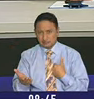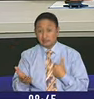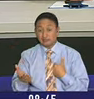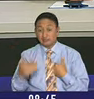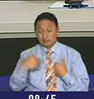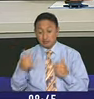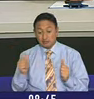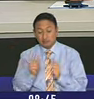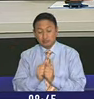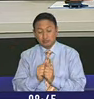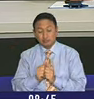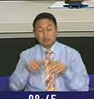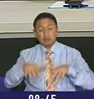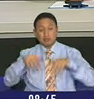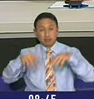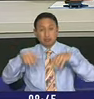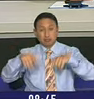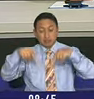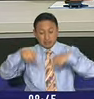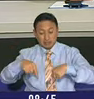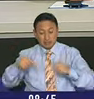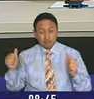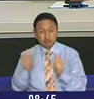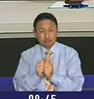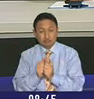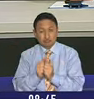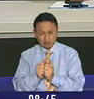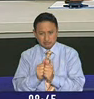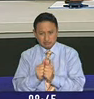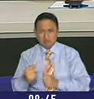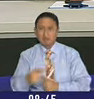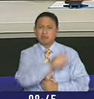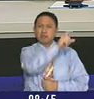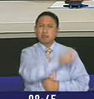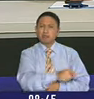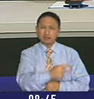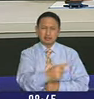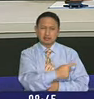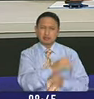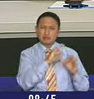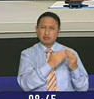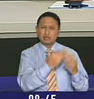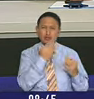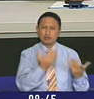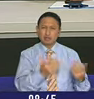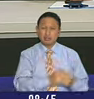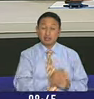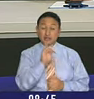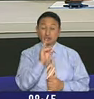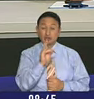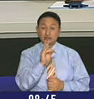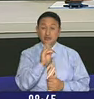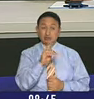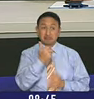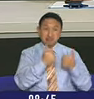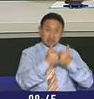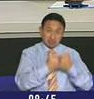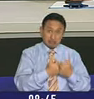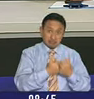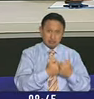nuestros congéneres de este mundo del reino animal, ¿cómo será que le trata a su familia? A su esposa, a su